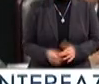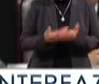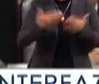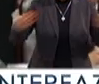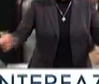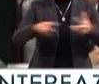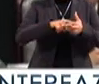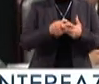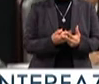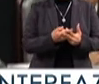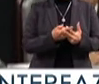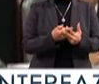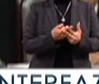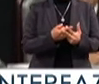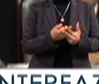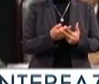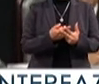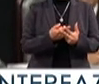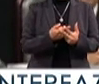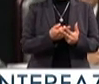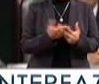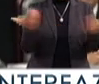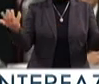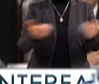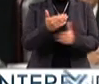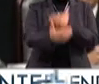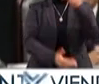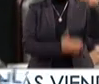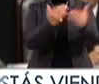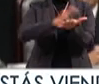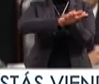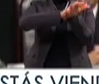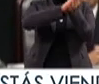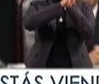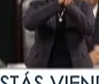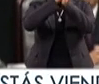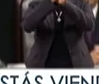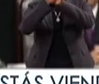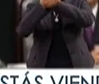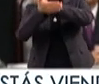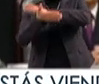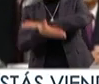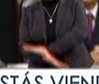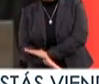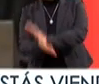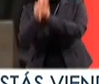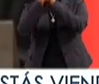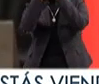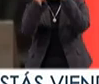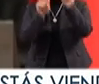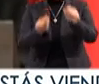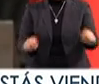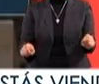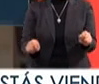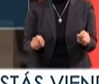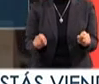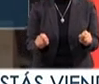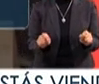de ahora se llevará a cabo una transformación pacífica